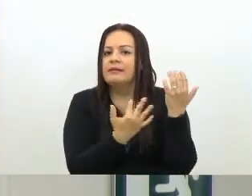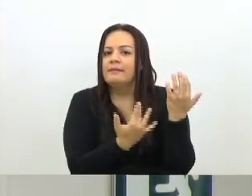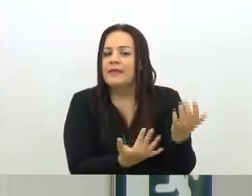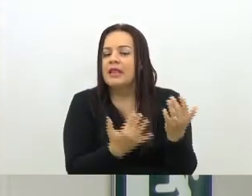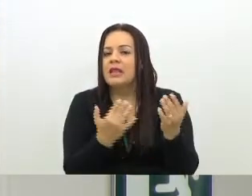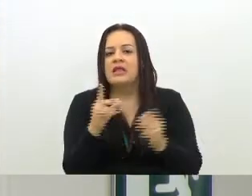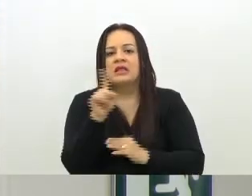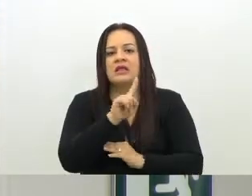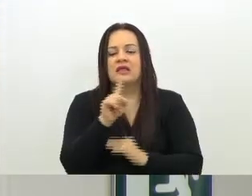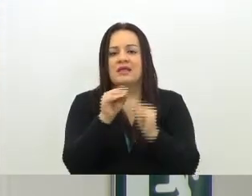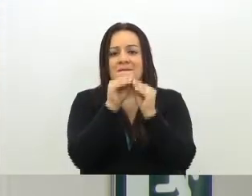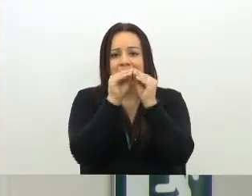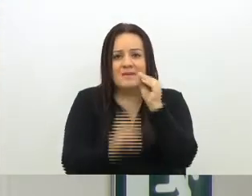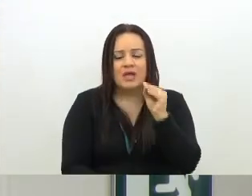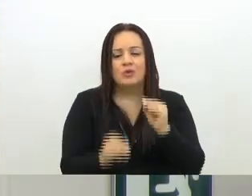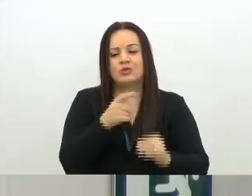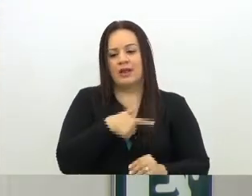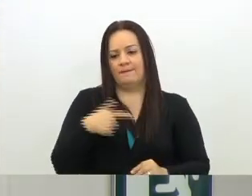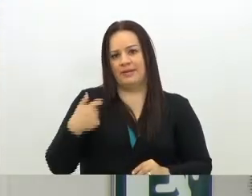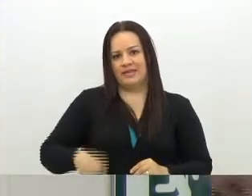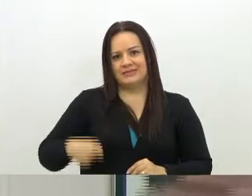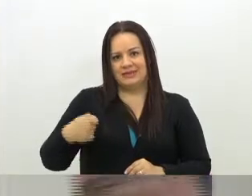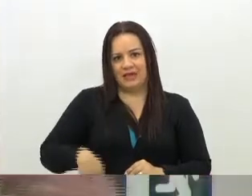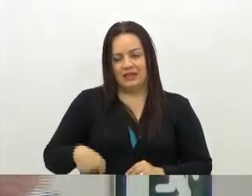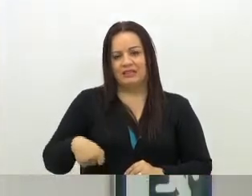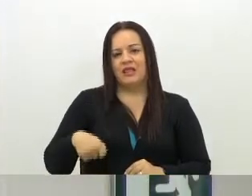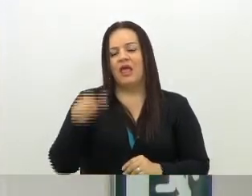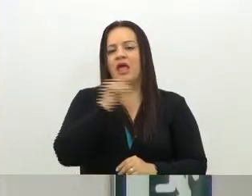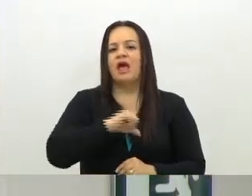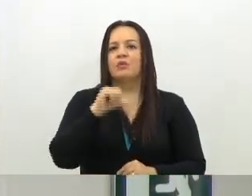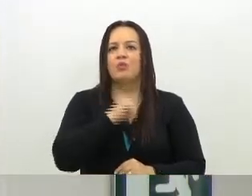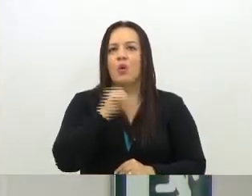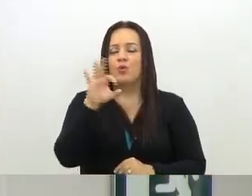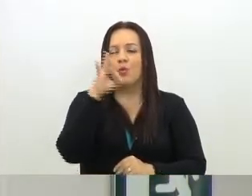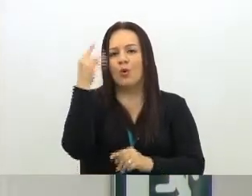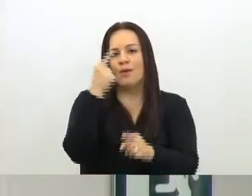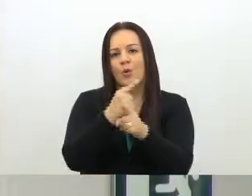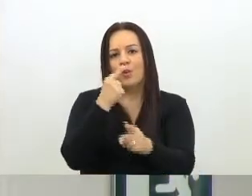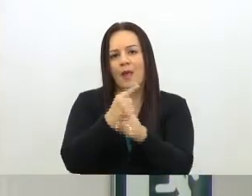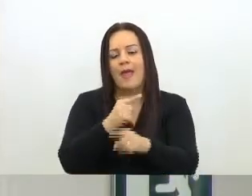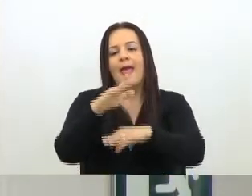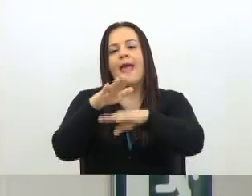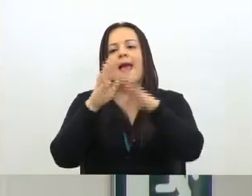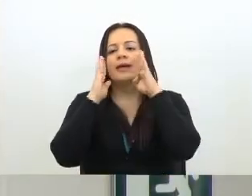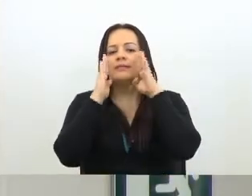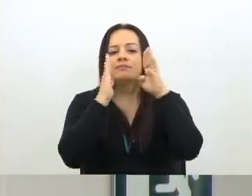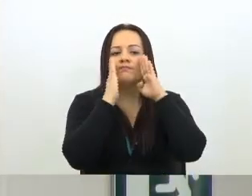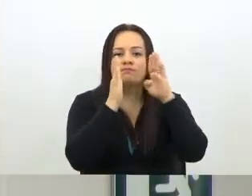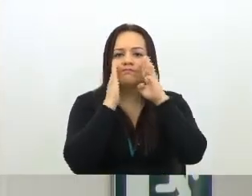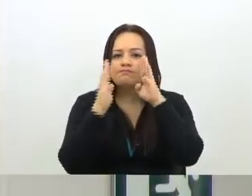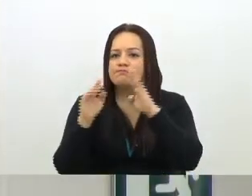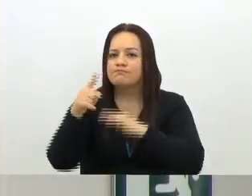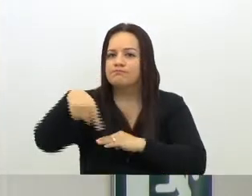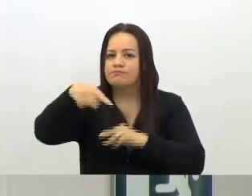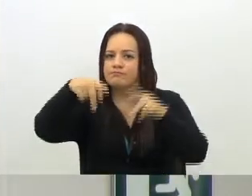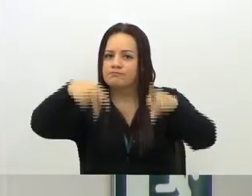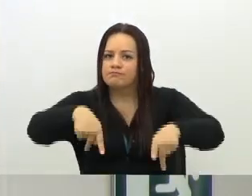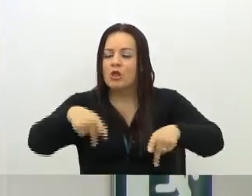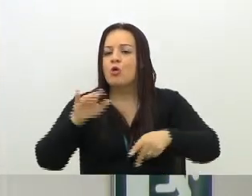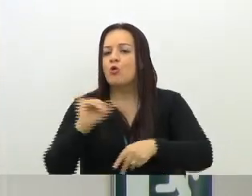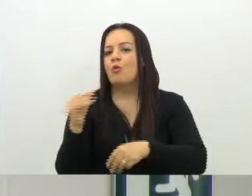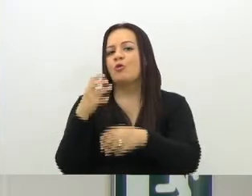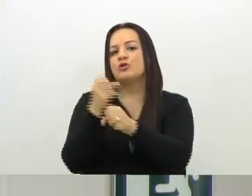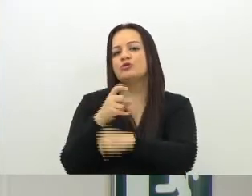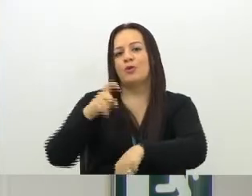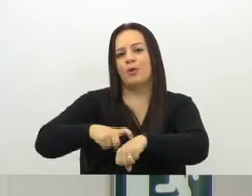el presidente actuó de forma oportuna, atendiendo el llamado del pueblo, como lo hizo en su